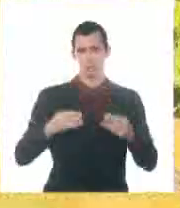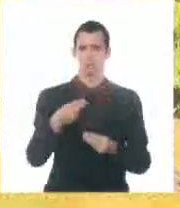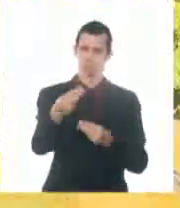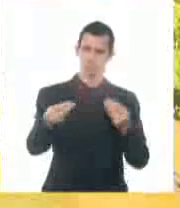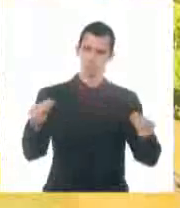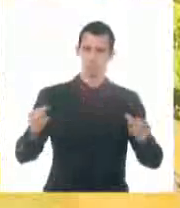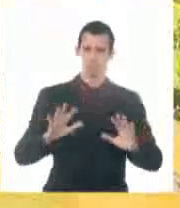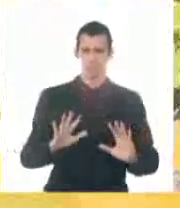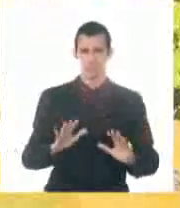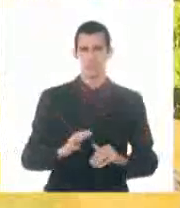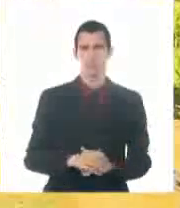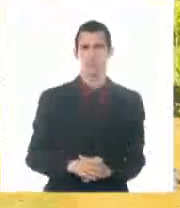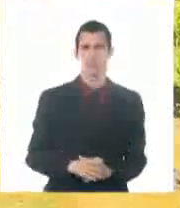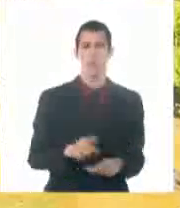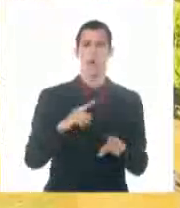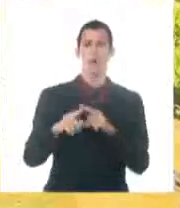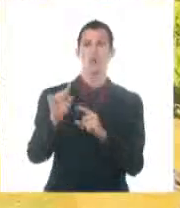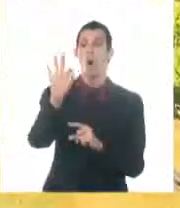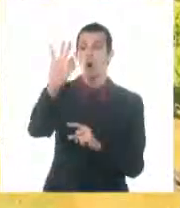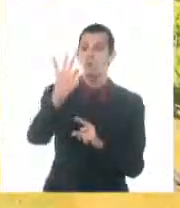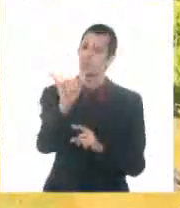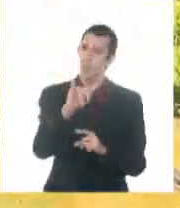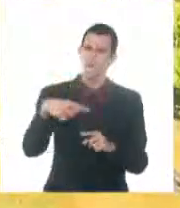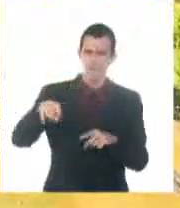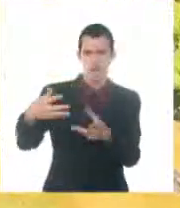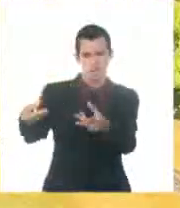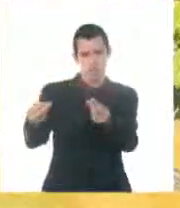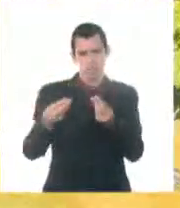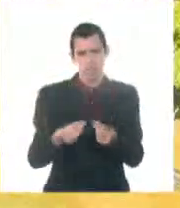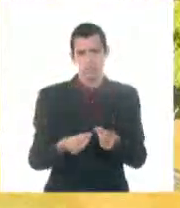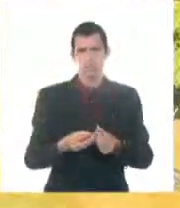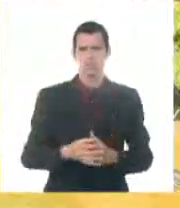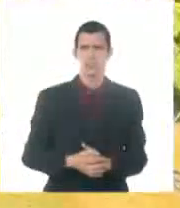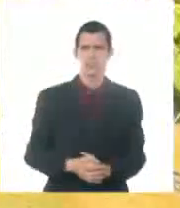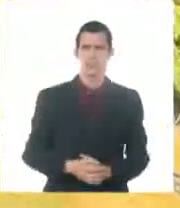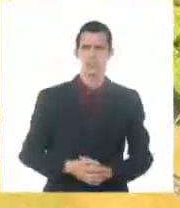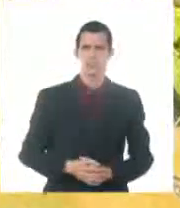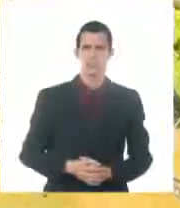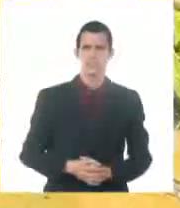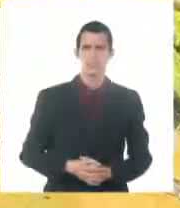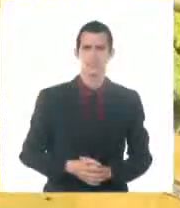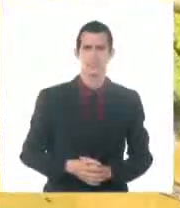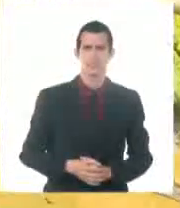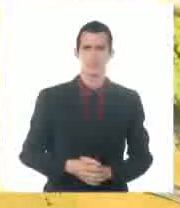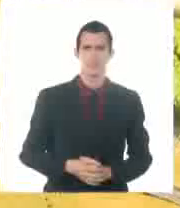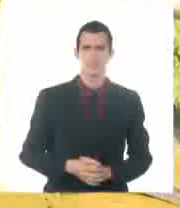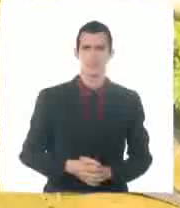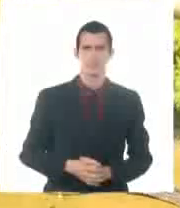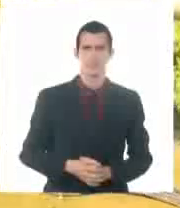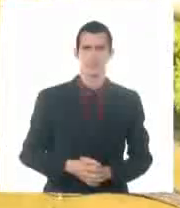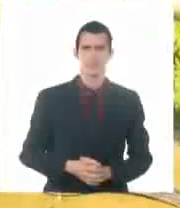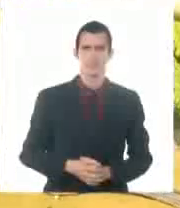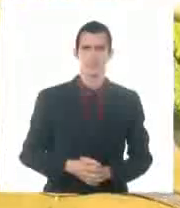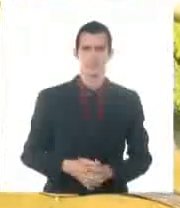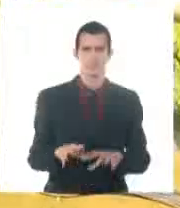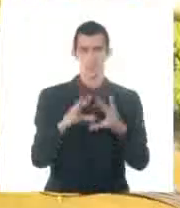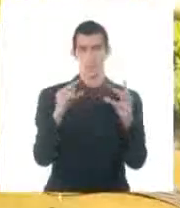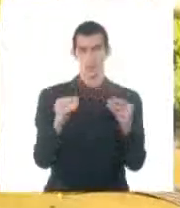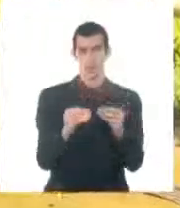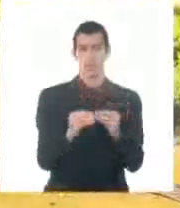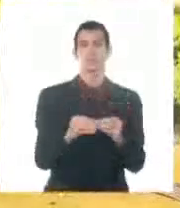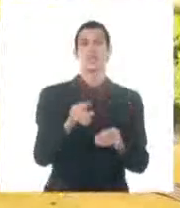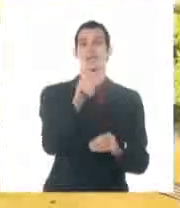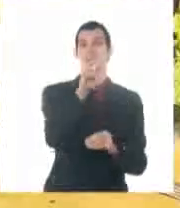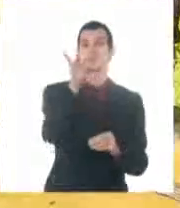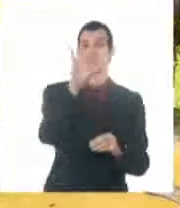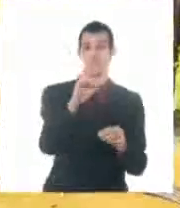equipo. Los más de 170 equipos y componentes para pizarras eléctricas contratados en